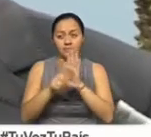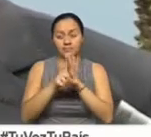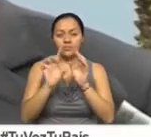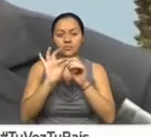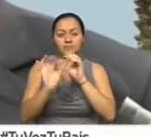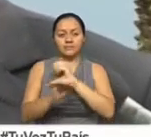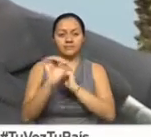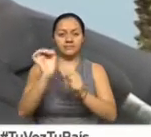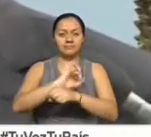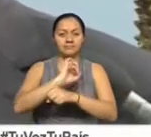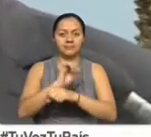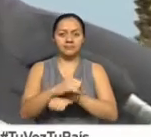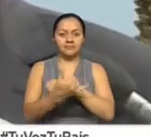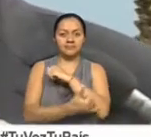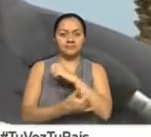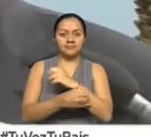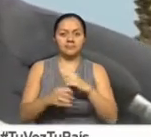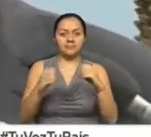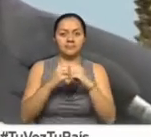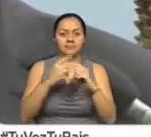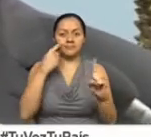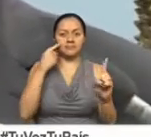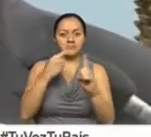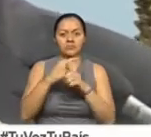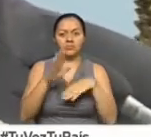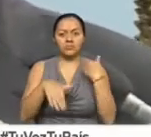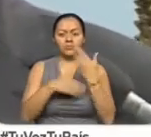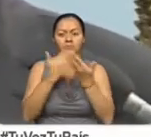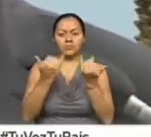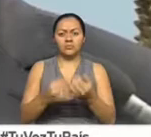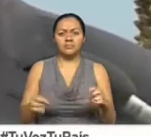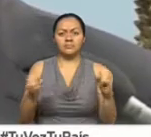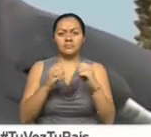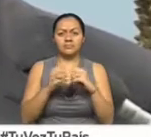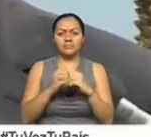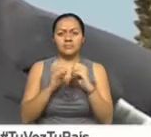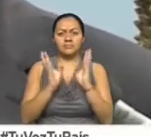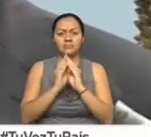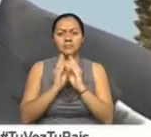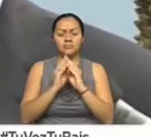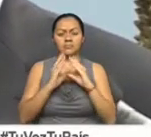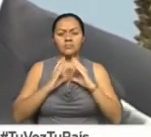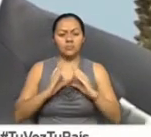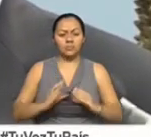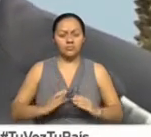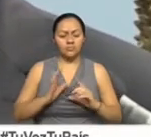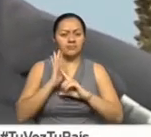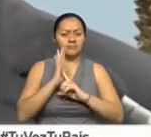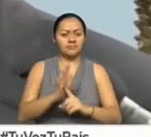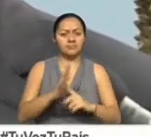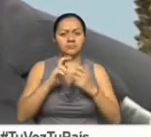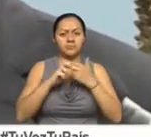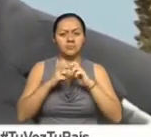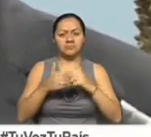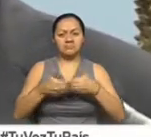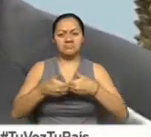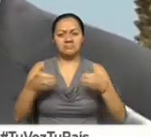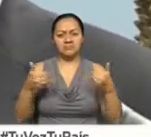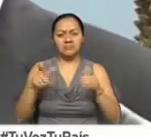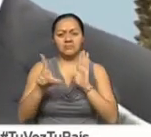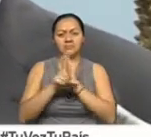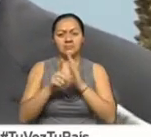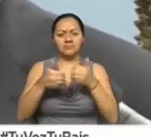su país, generando este tipo de actos de inconductas al margen de la ley, al margen de la ética, de la